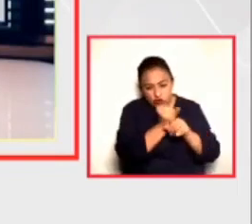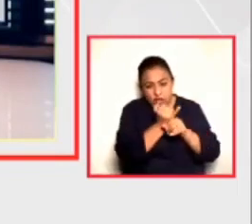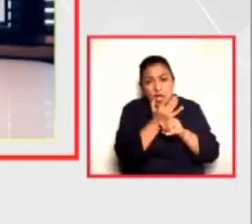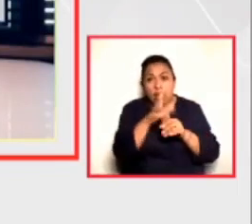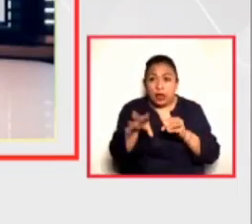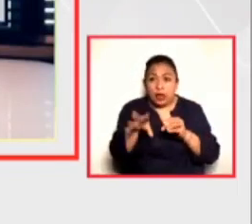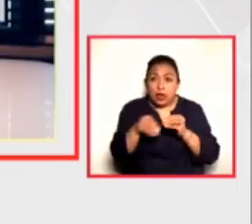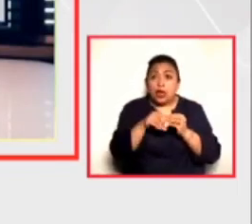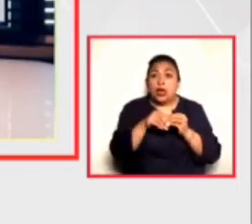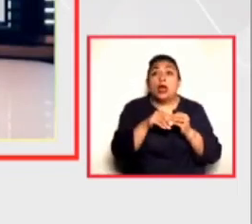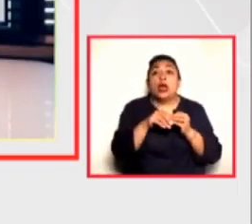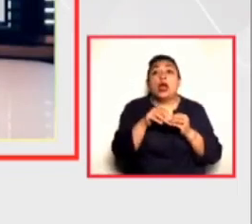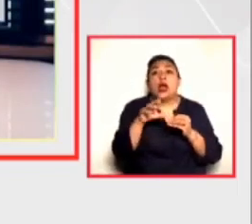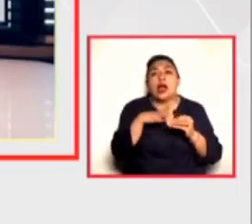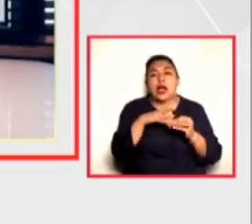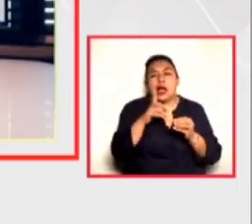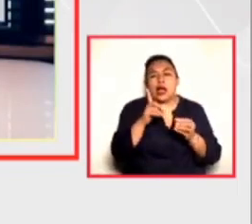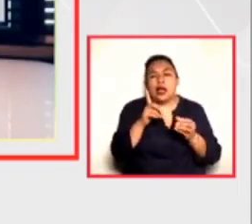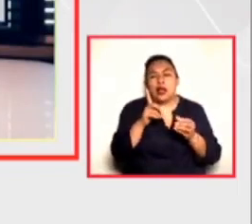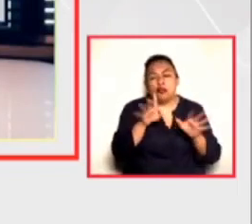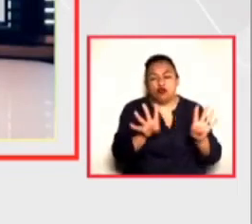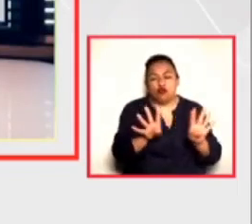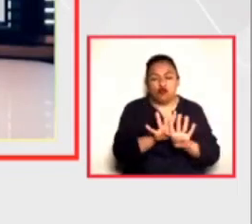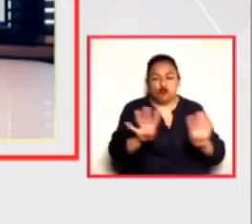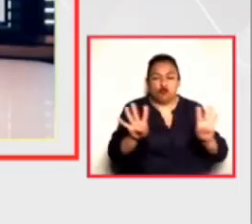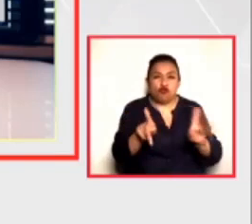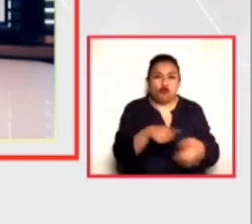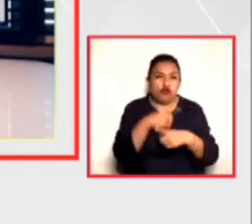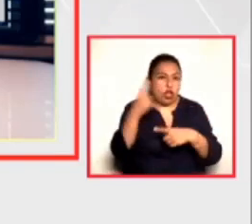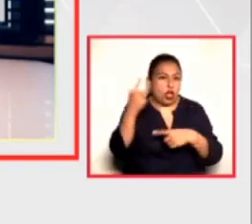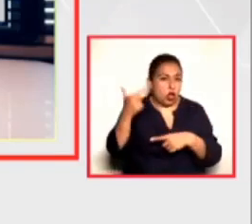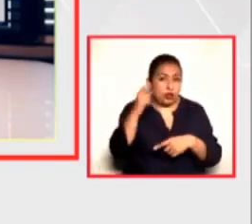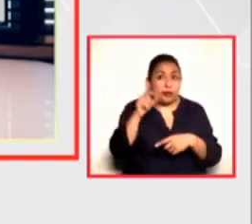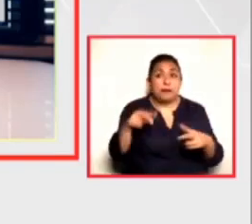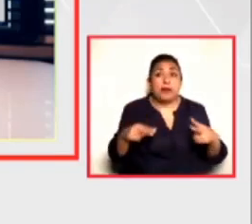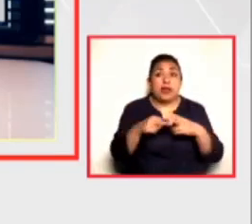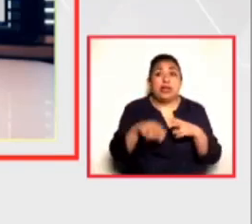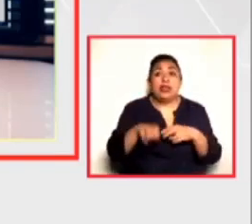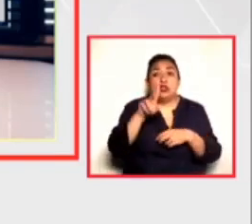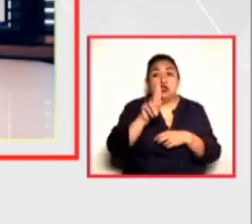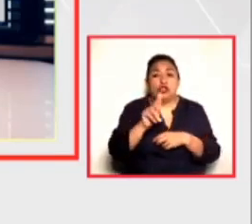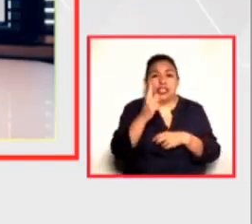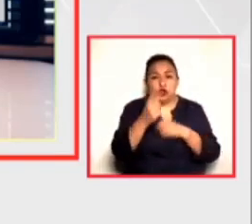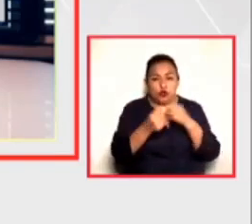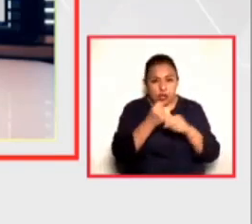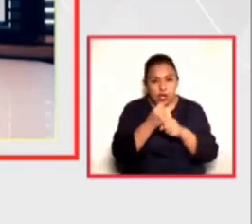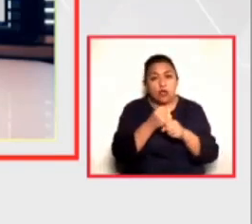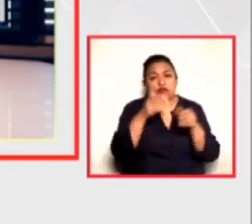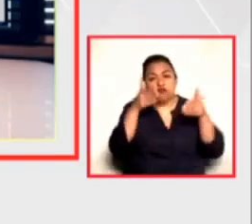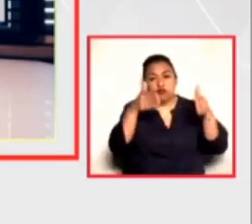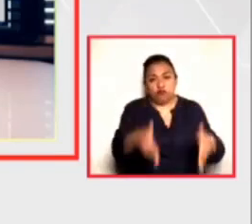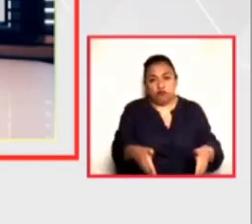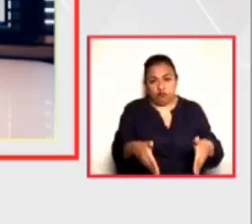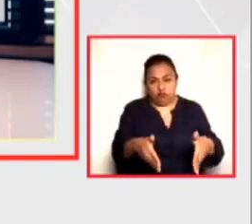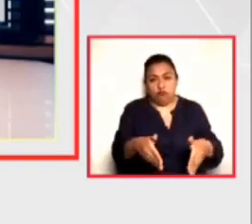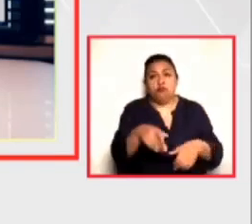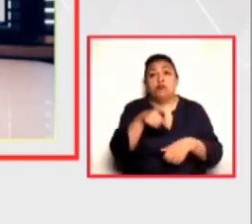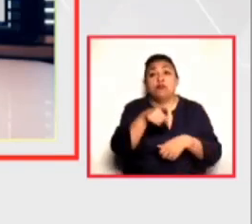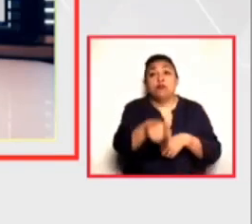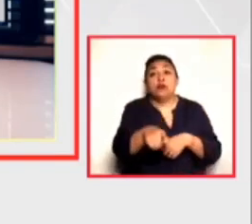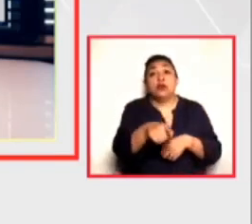Sociedad Filarmónica de Londres y termina en París a los 81 años su vida y está sepultado en Père Lachaise, uno de los cementerios más